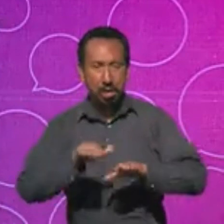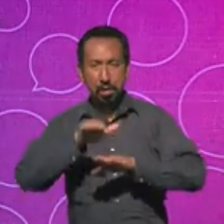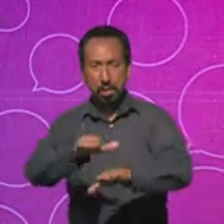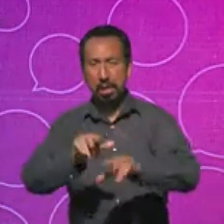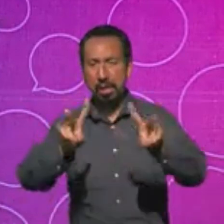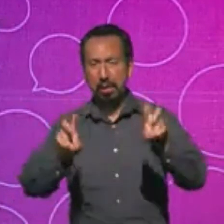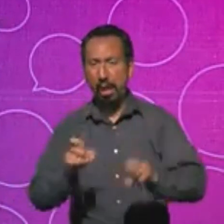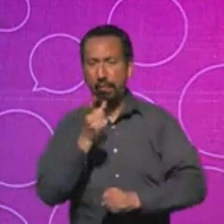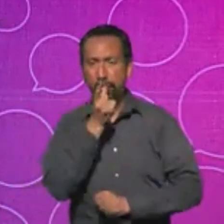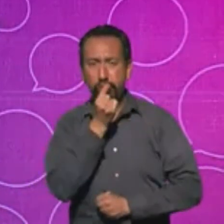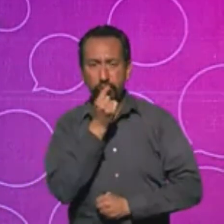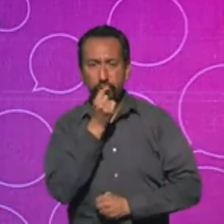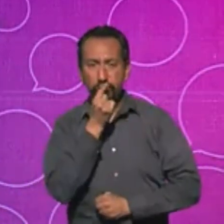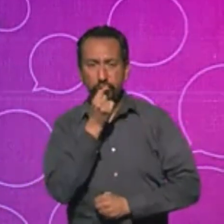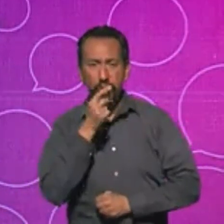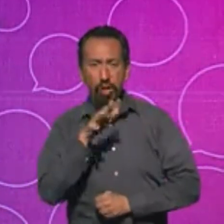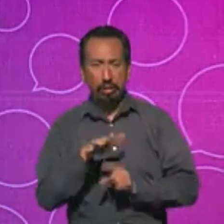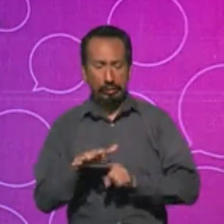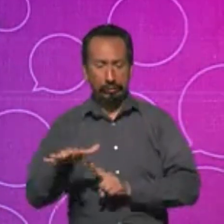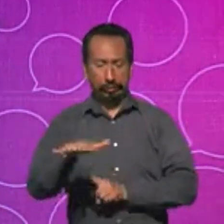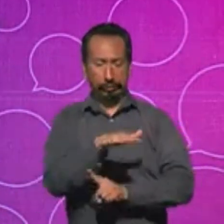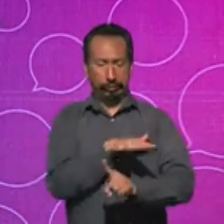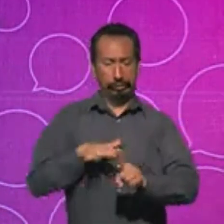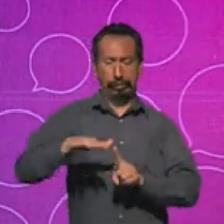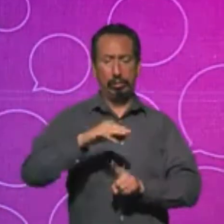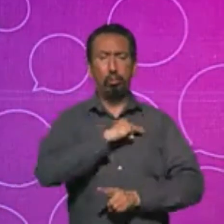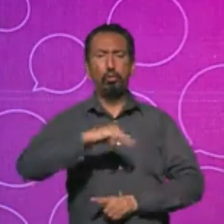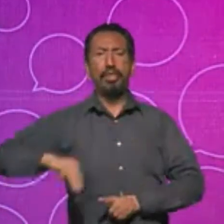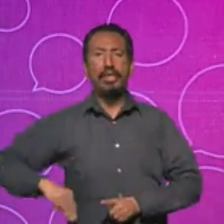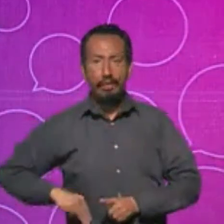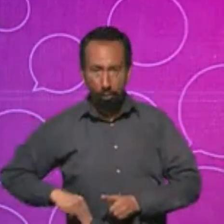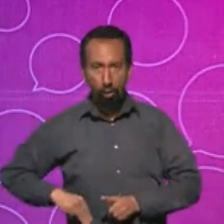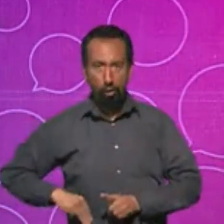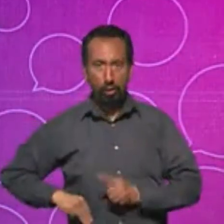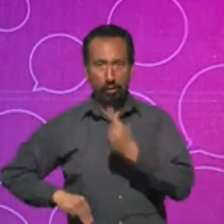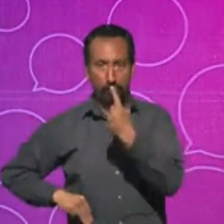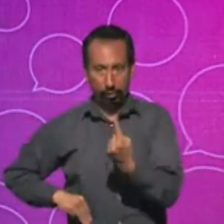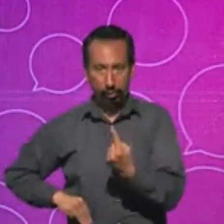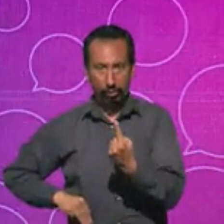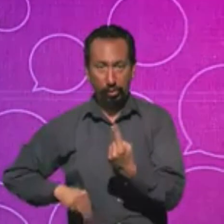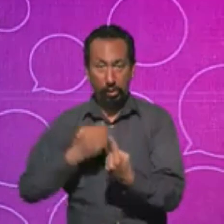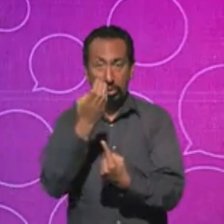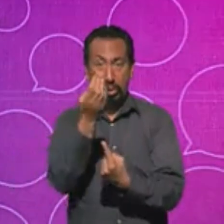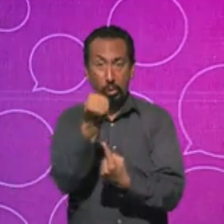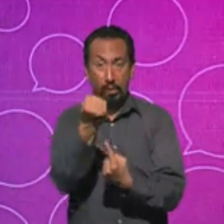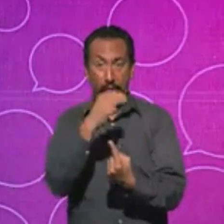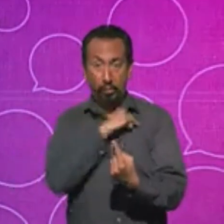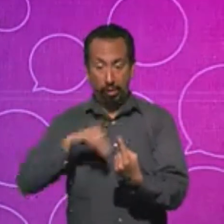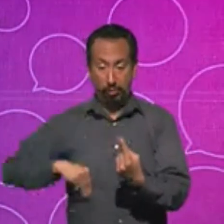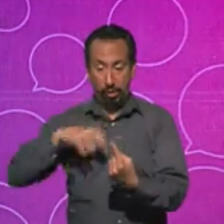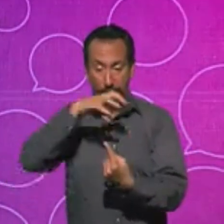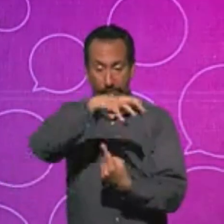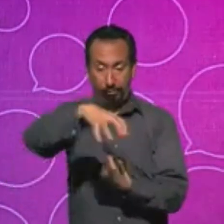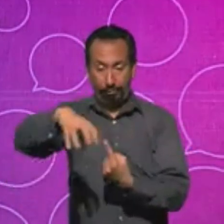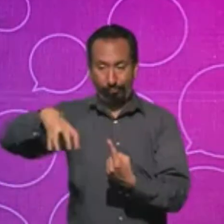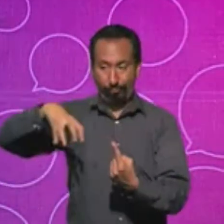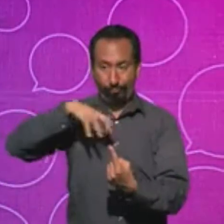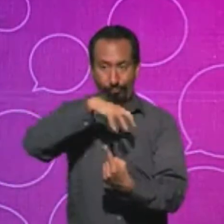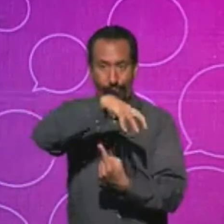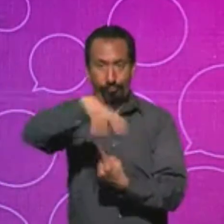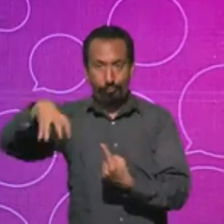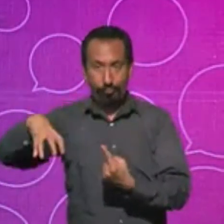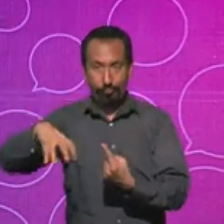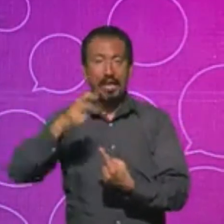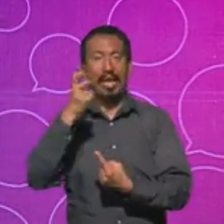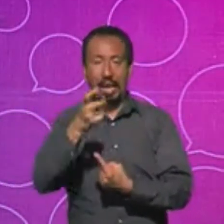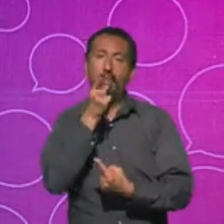es que eso es una realidad Celaya es el centro de una zona que comparte problemas pero no soluciones